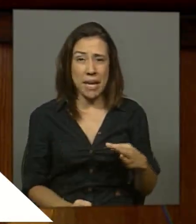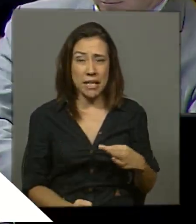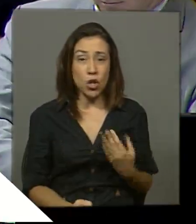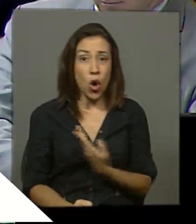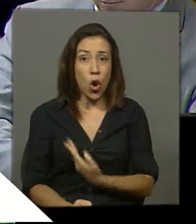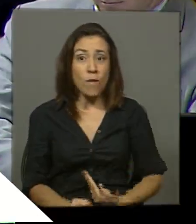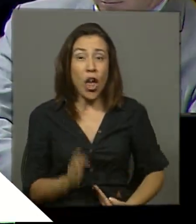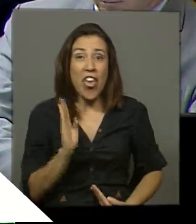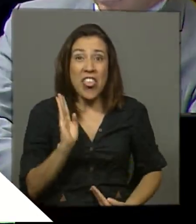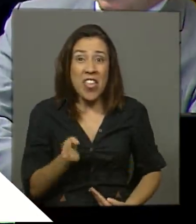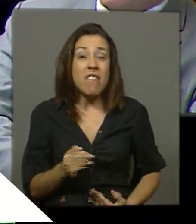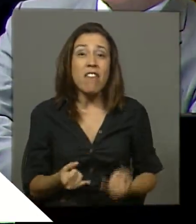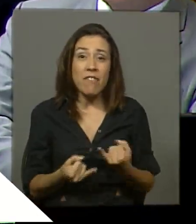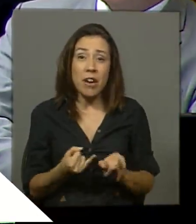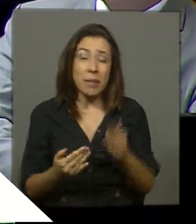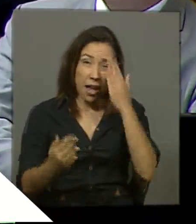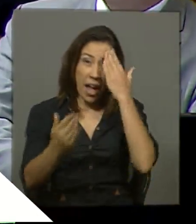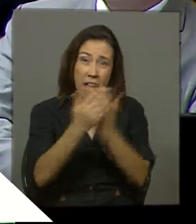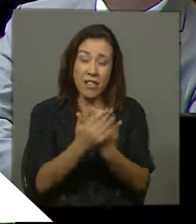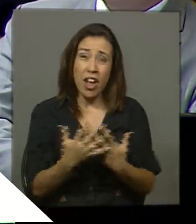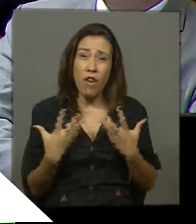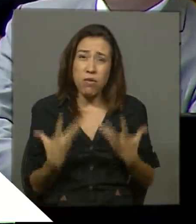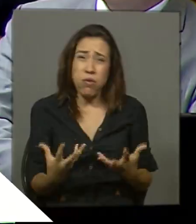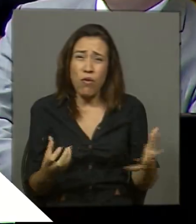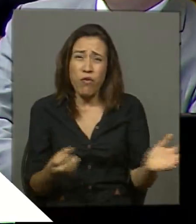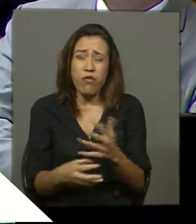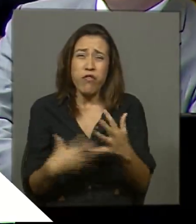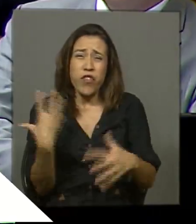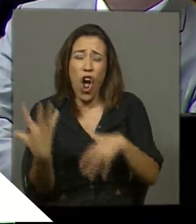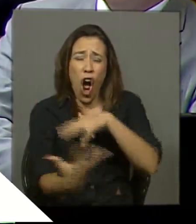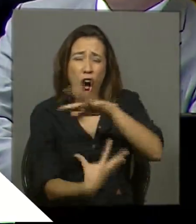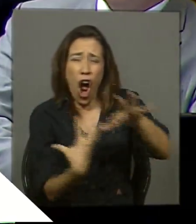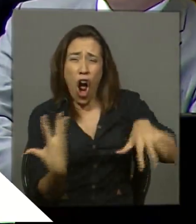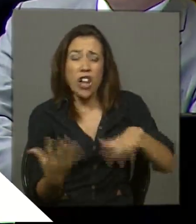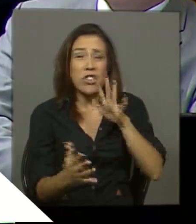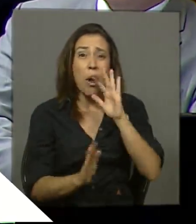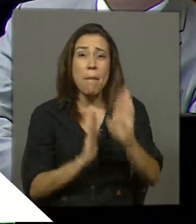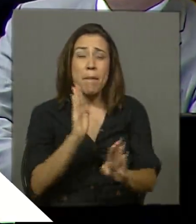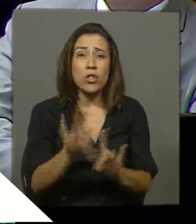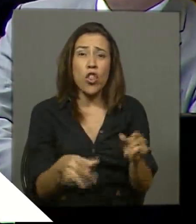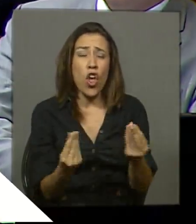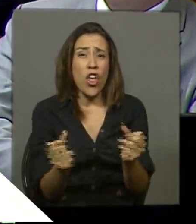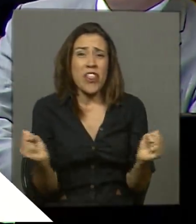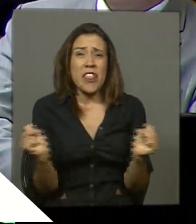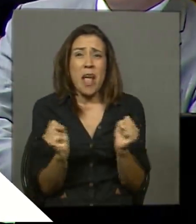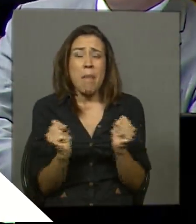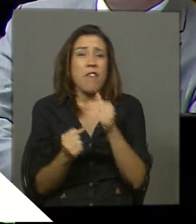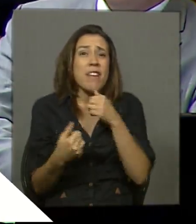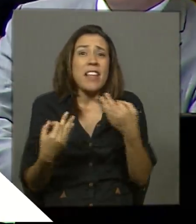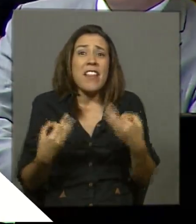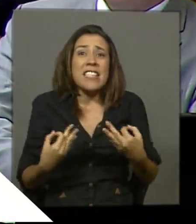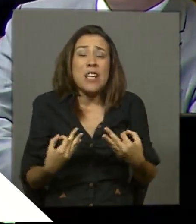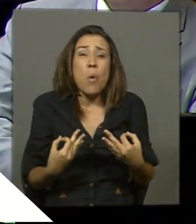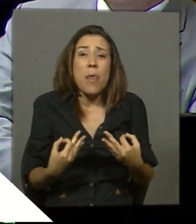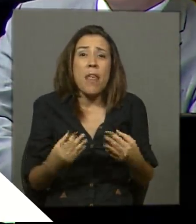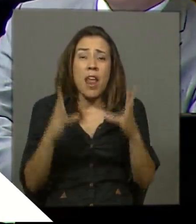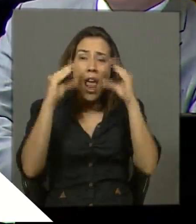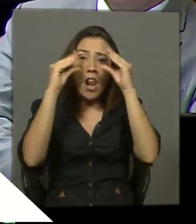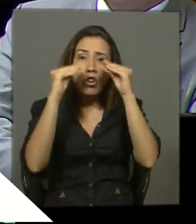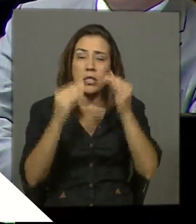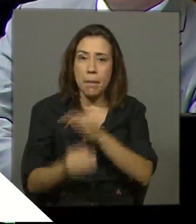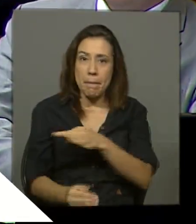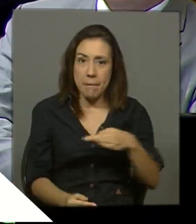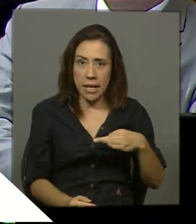gobierno debe de una vez por todas enfrentar la violencia el desamparo el temor la inseguridad de la noche